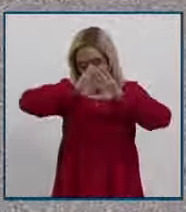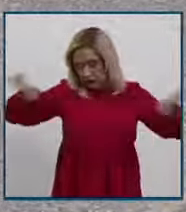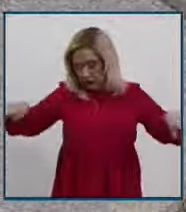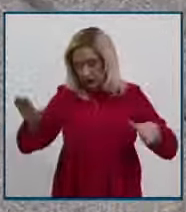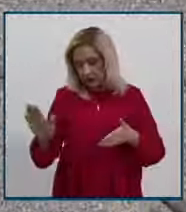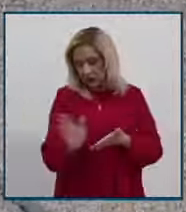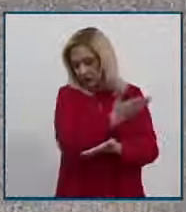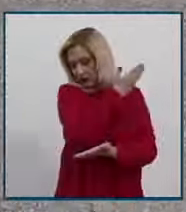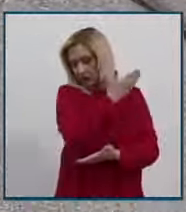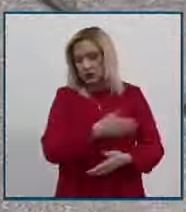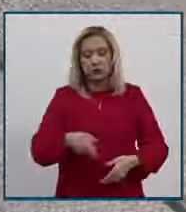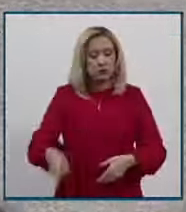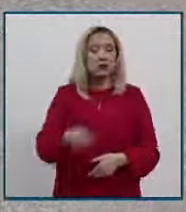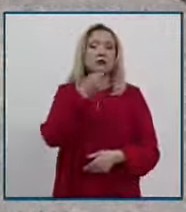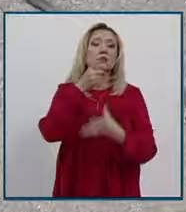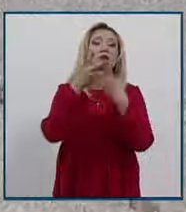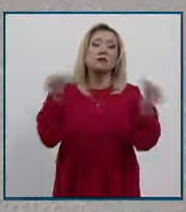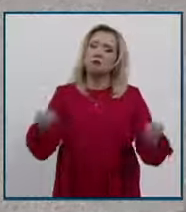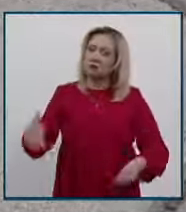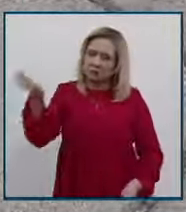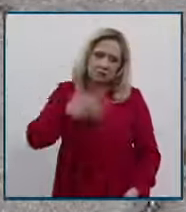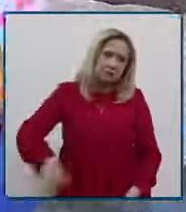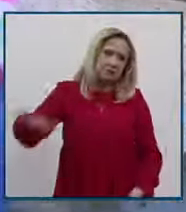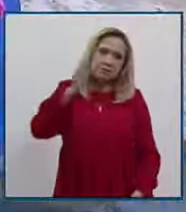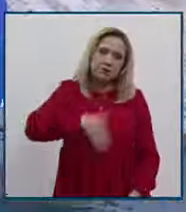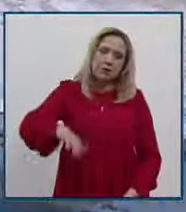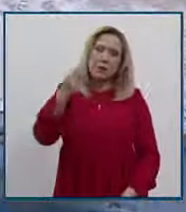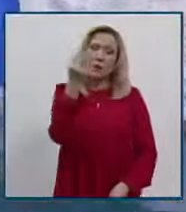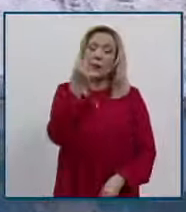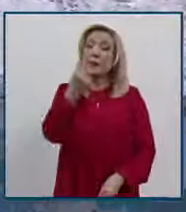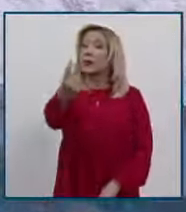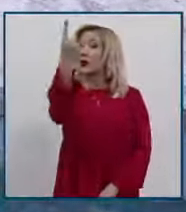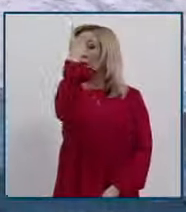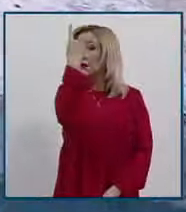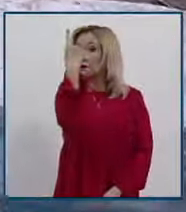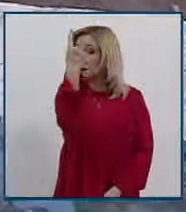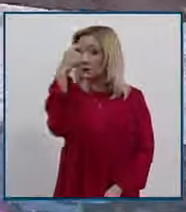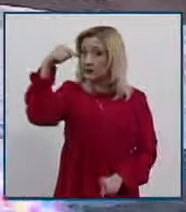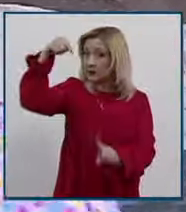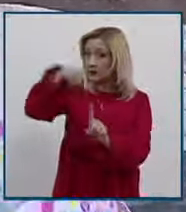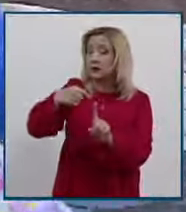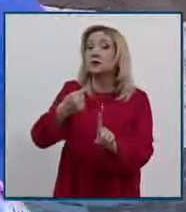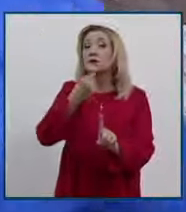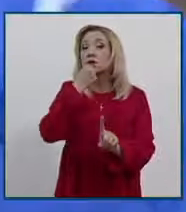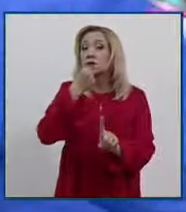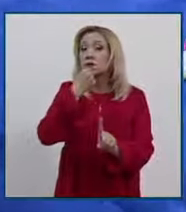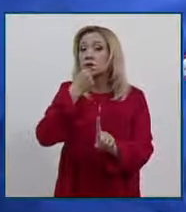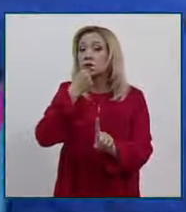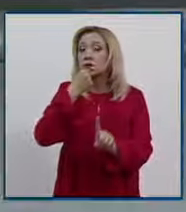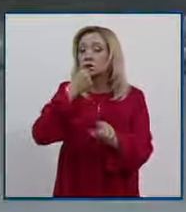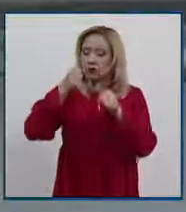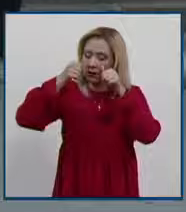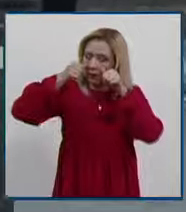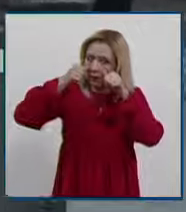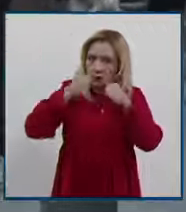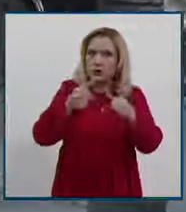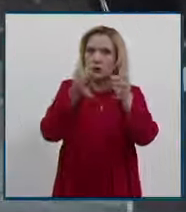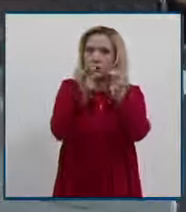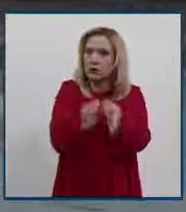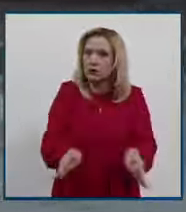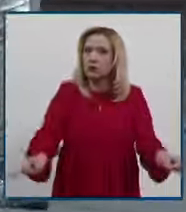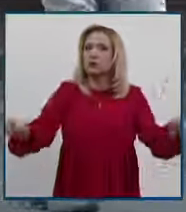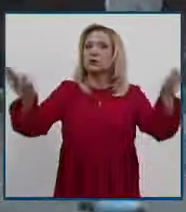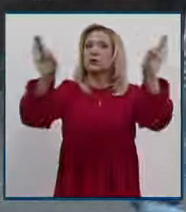superados al soslayar que la violencia debe combatirse en todos los aspectos y ámbitos sociales por tratarse de una